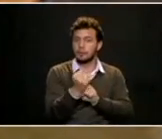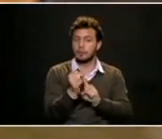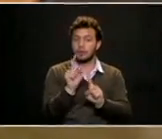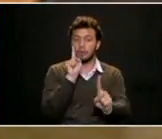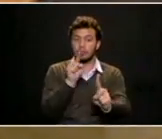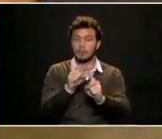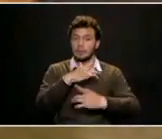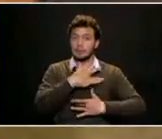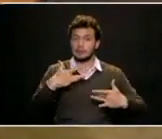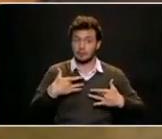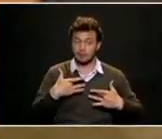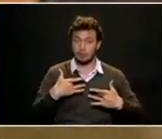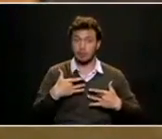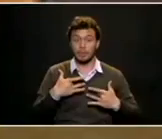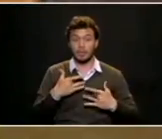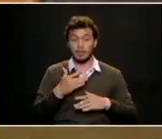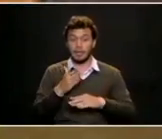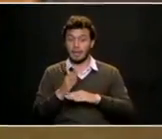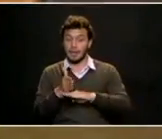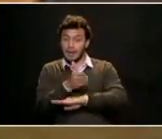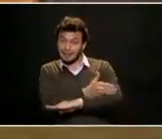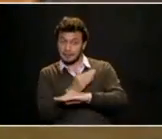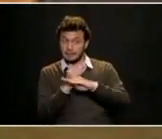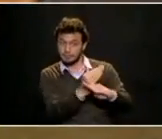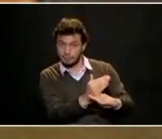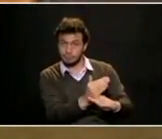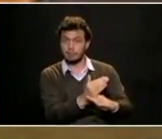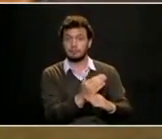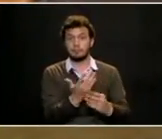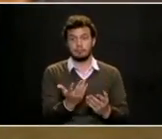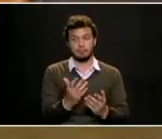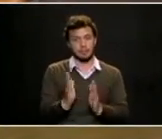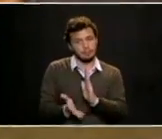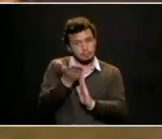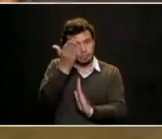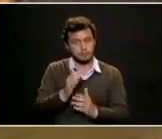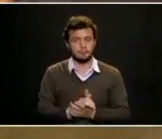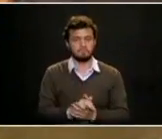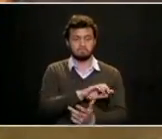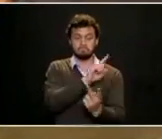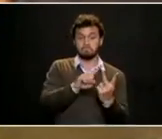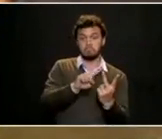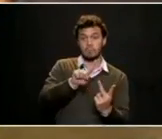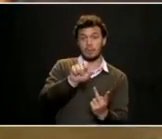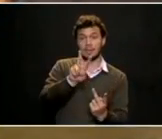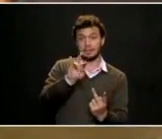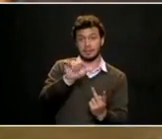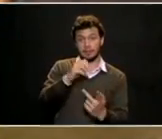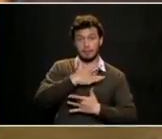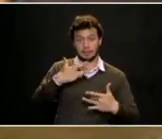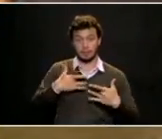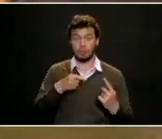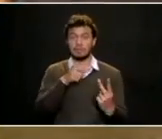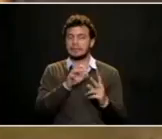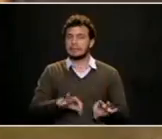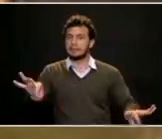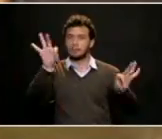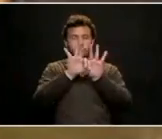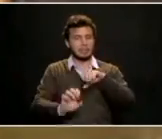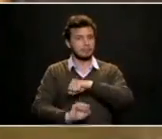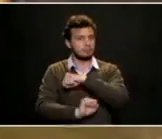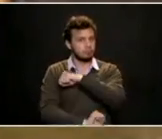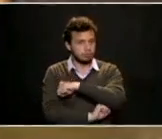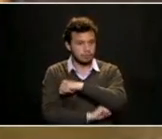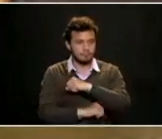prevención. Eso es un punto muy relevante. Sobre Sabia Salud, tenemos que capitalizarla, tenemos que volverla eficiente. Nosotros tenemos que hacer que las